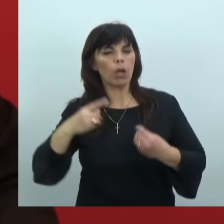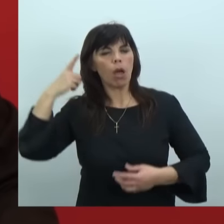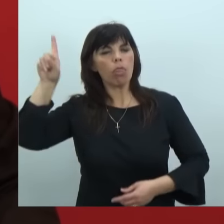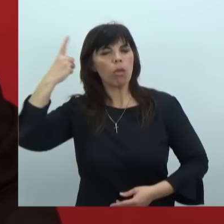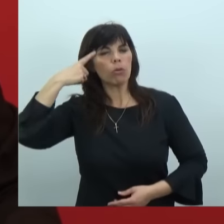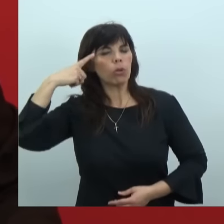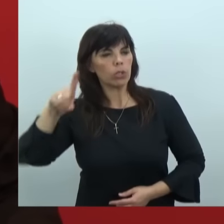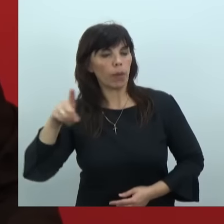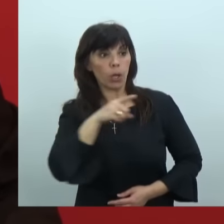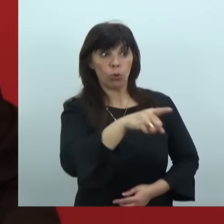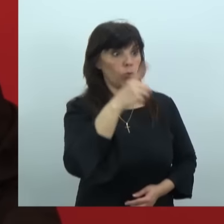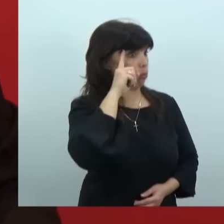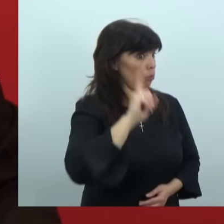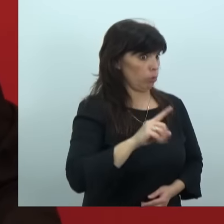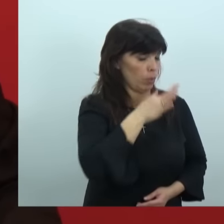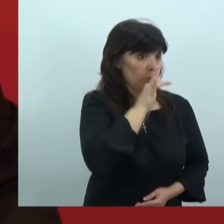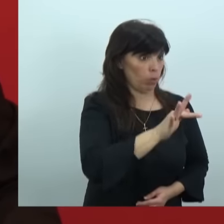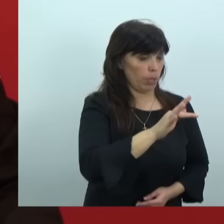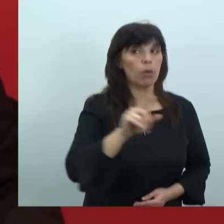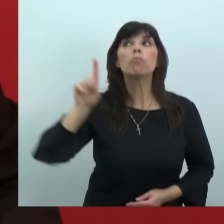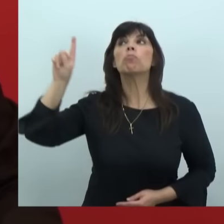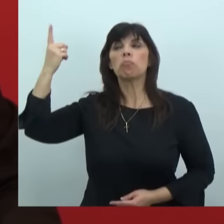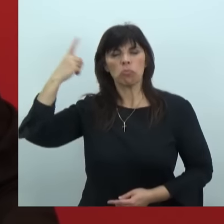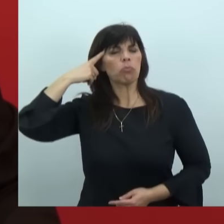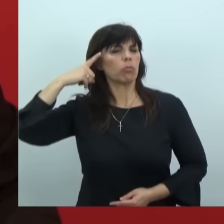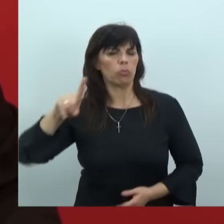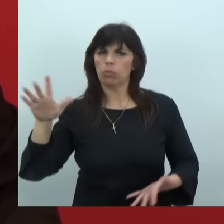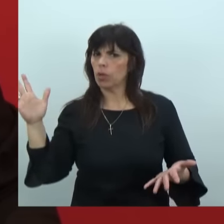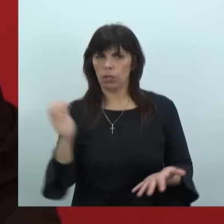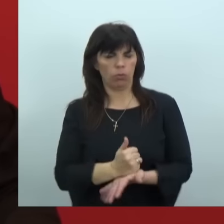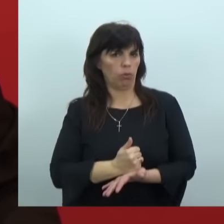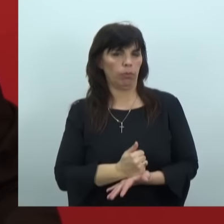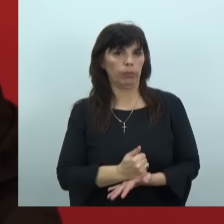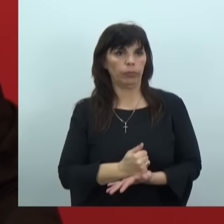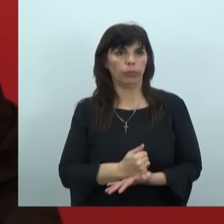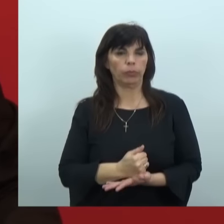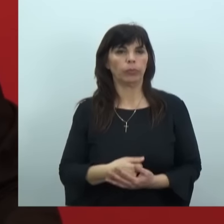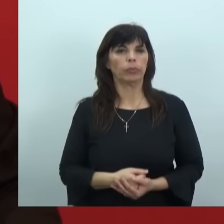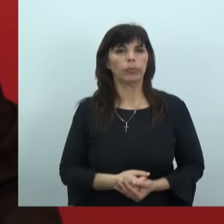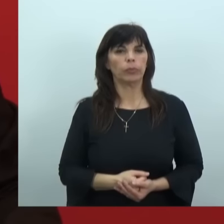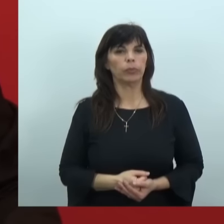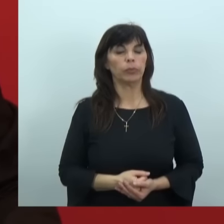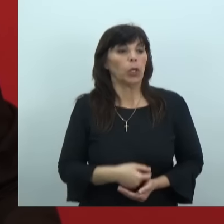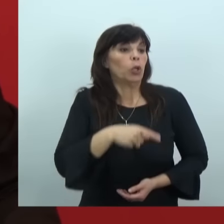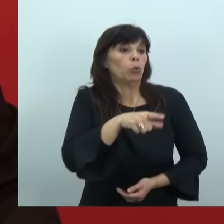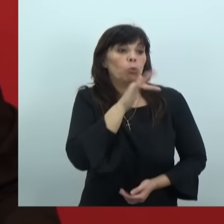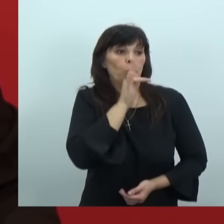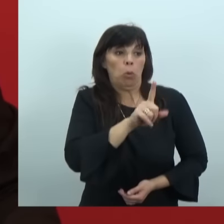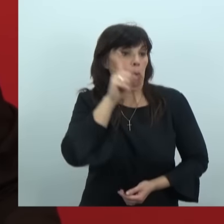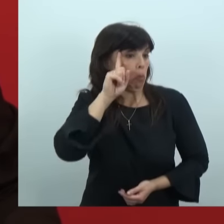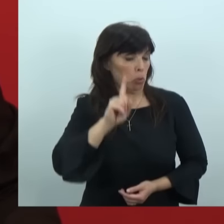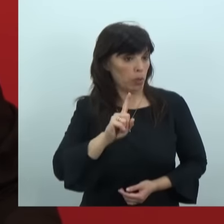Cuando Dios el Padre te promete algo, es porque Él sabe algo de tu vida que tú todavía no sabes.